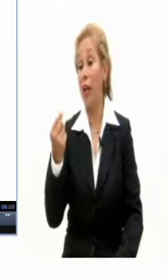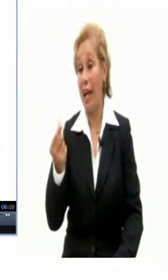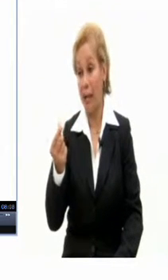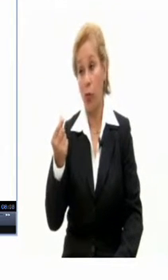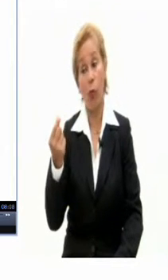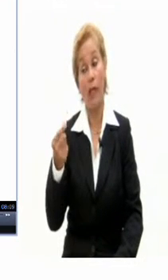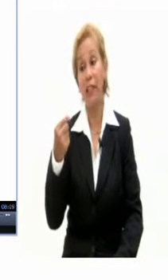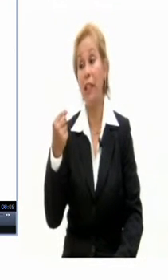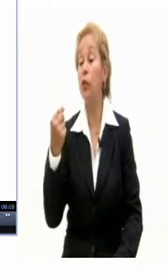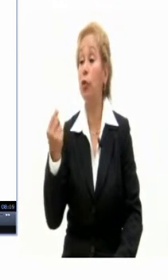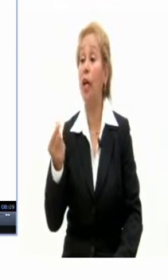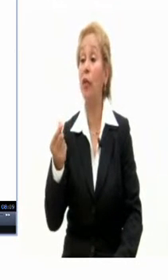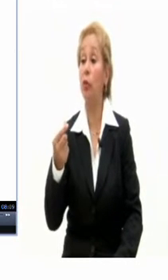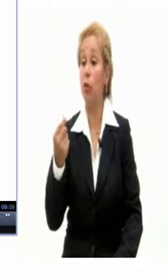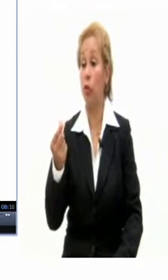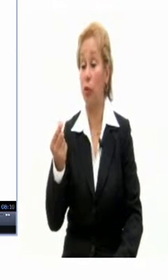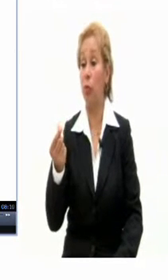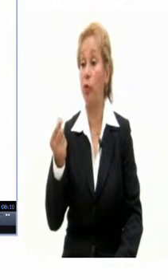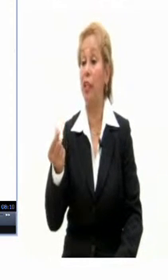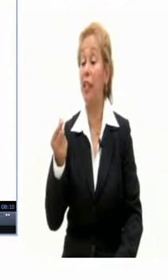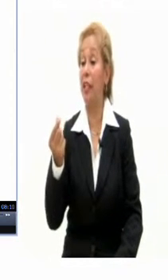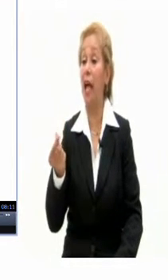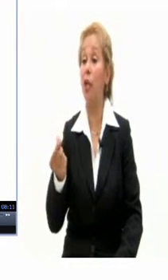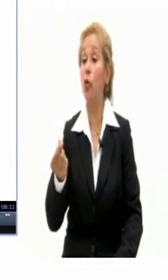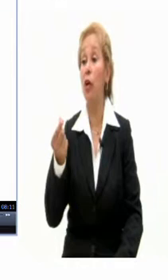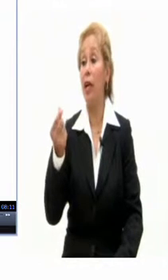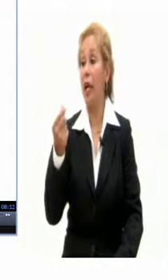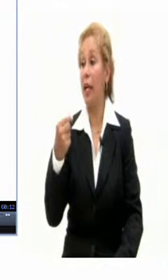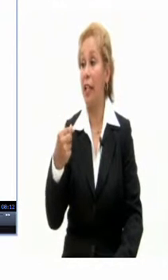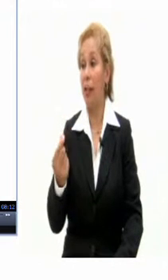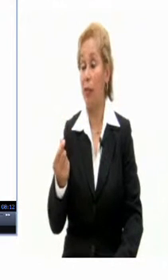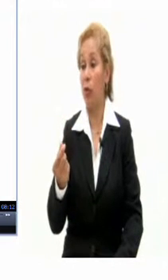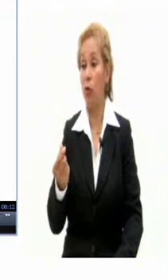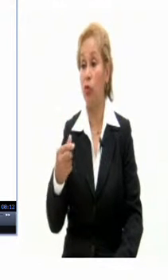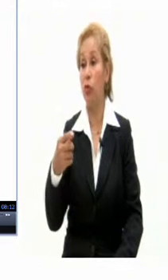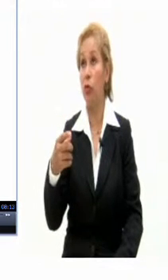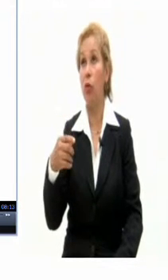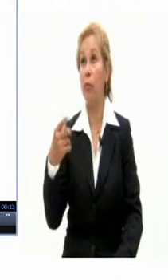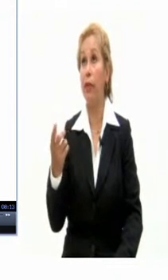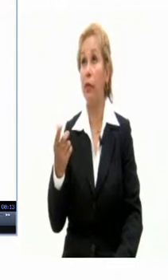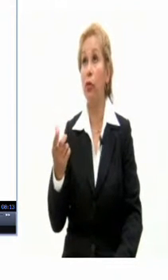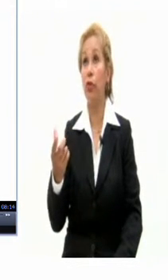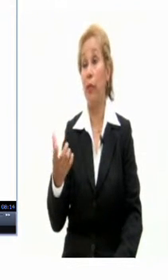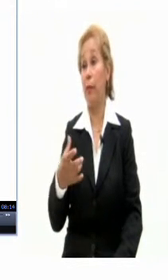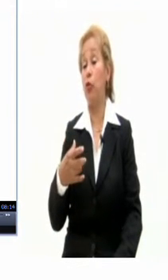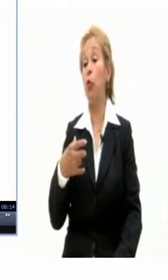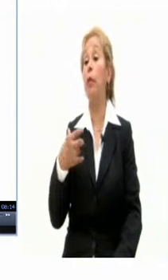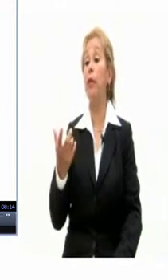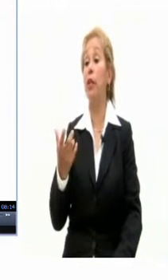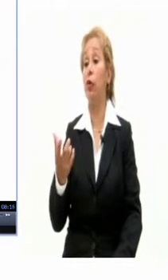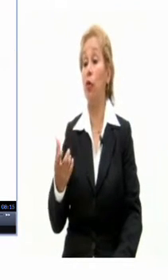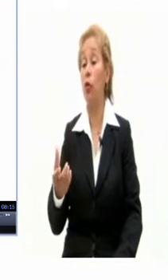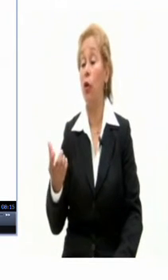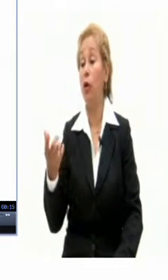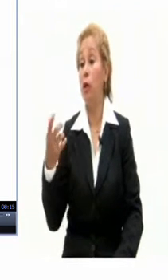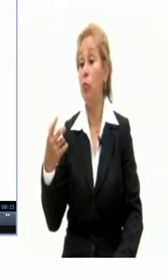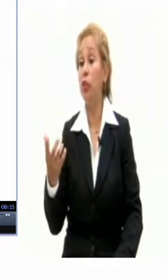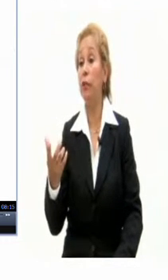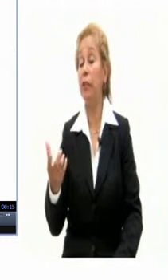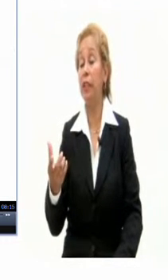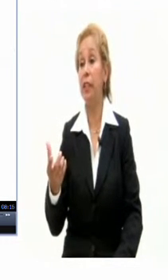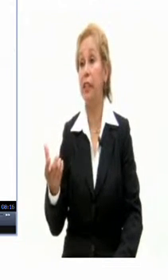¿no?, lograr, ¿no?, cuál es el doctor, nuestro correspondiente grado académico. Yo comprendo y también yo lo he vivido,